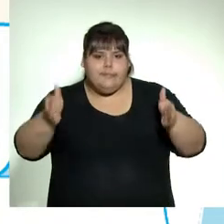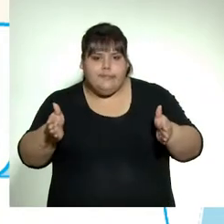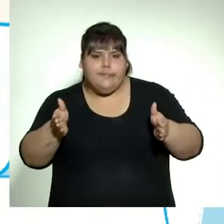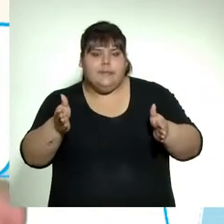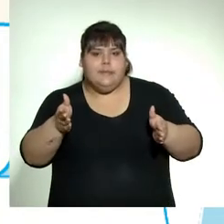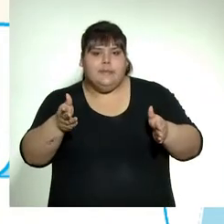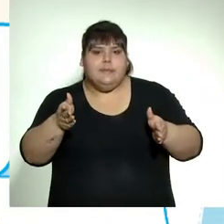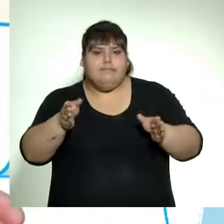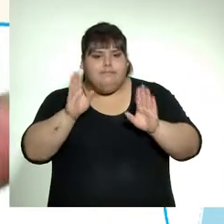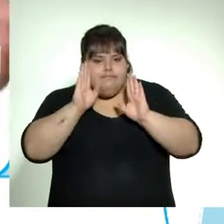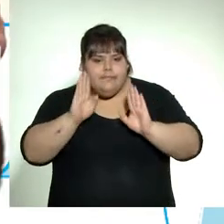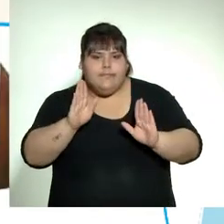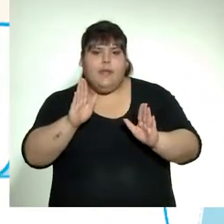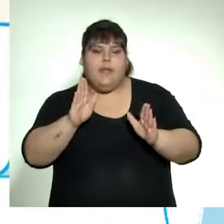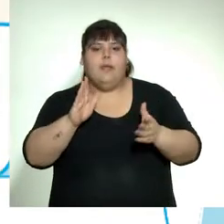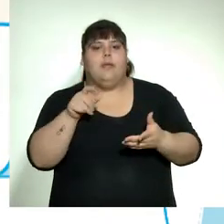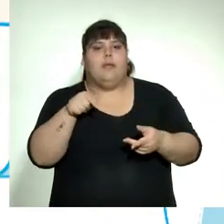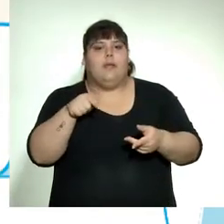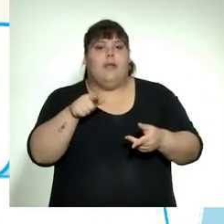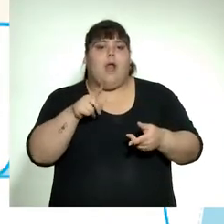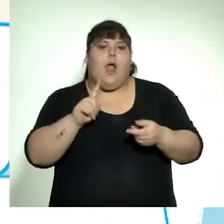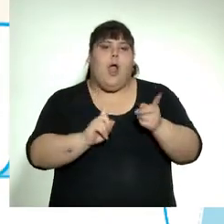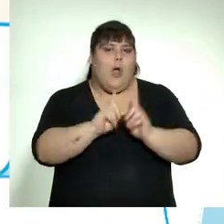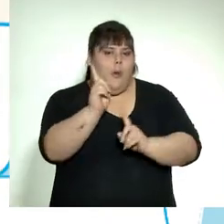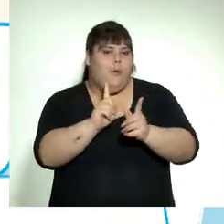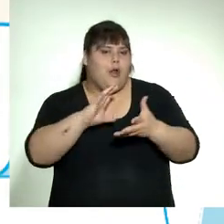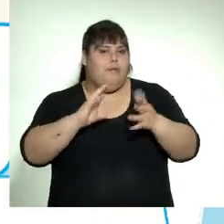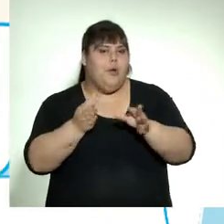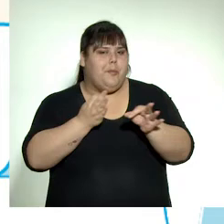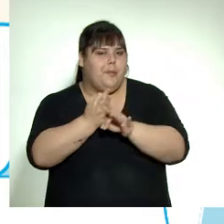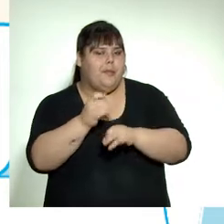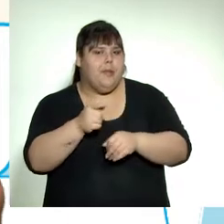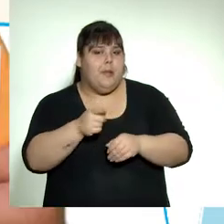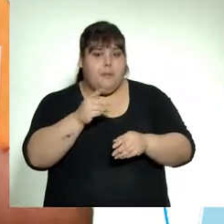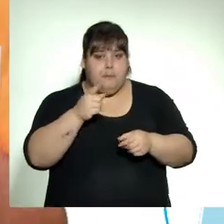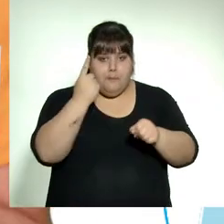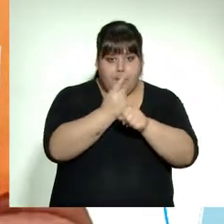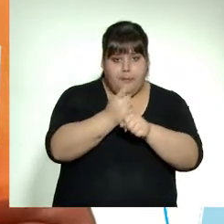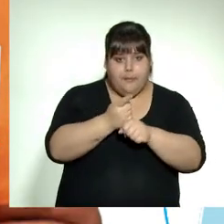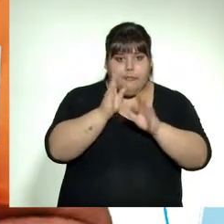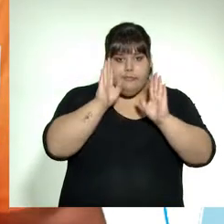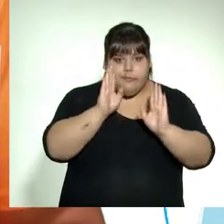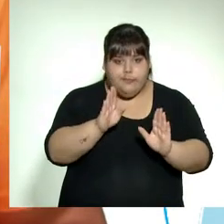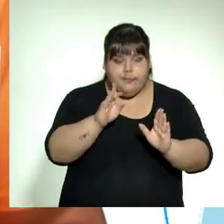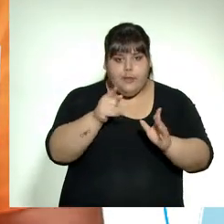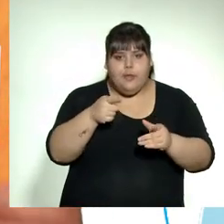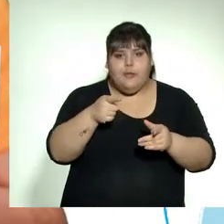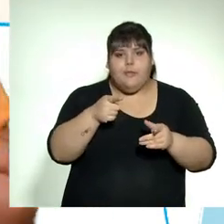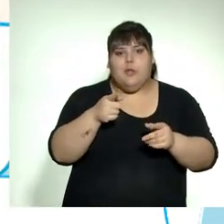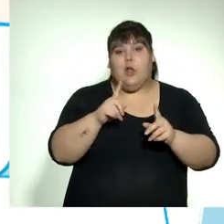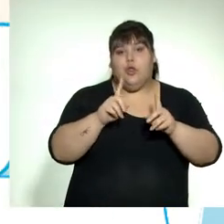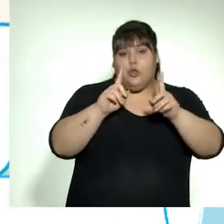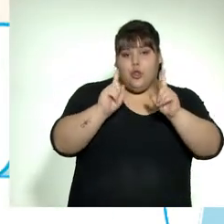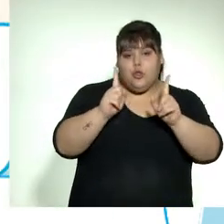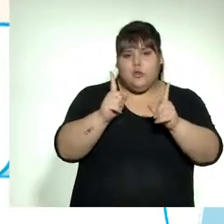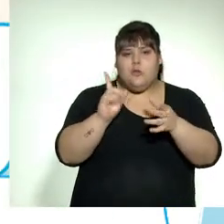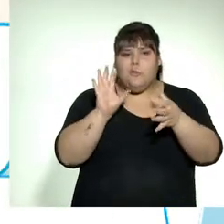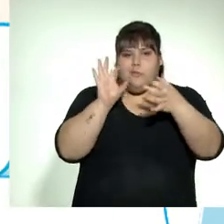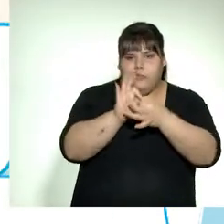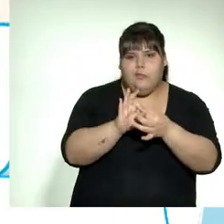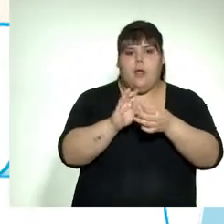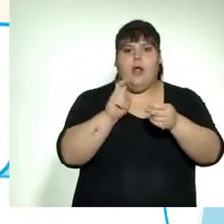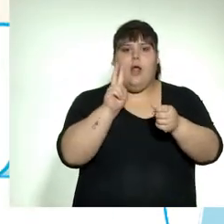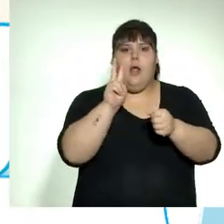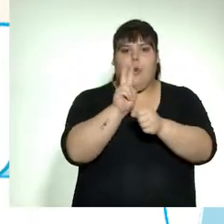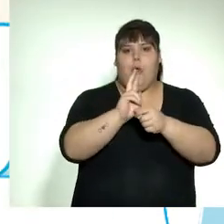formas de enseñar, en este bloque vamos a estar desarrollando algunas de estas formas. En primer lugar, vamos a